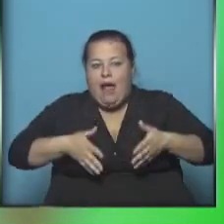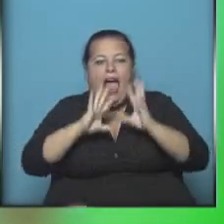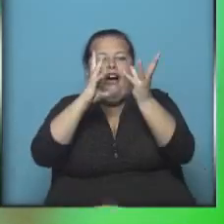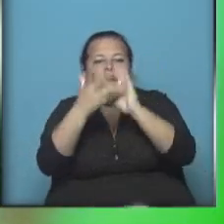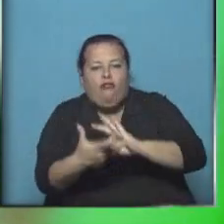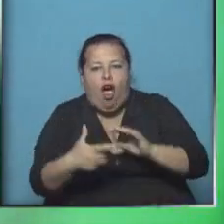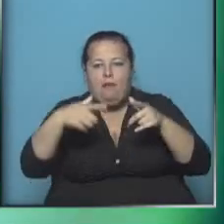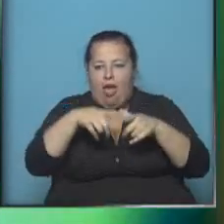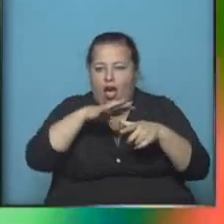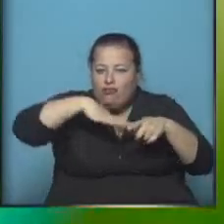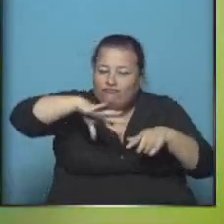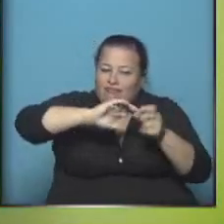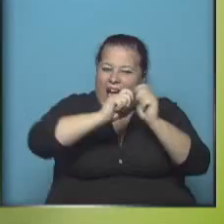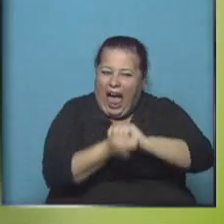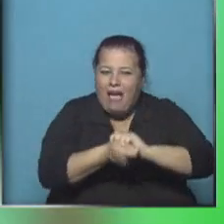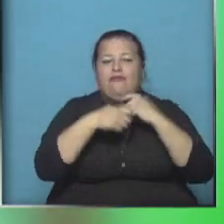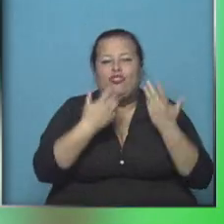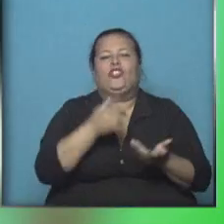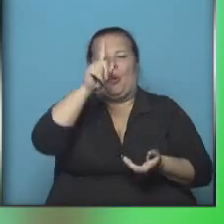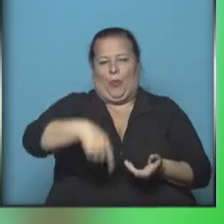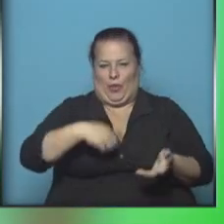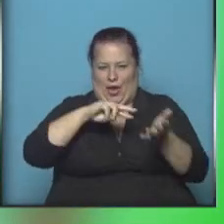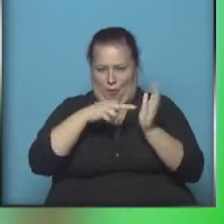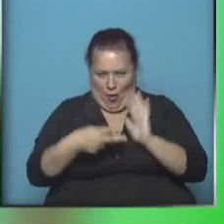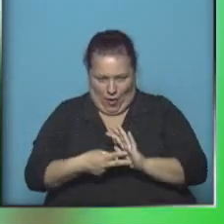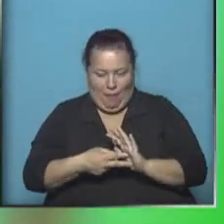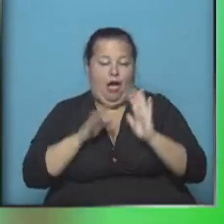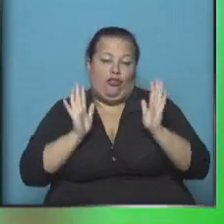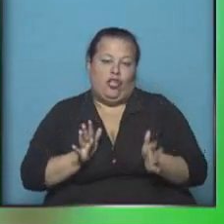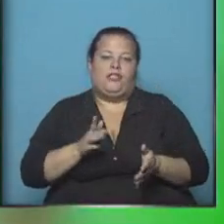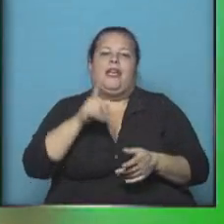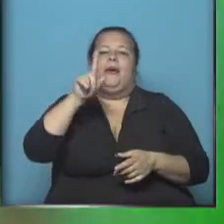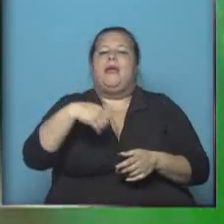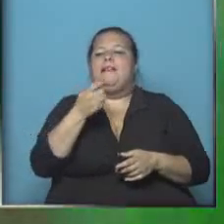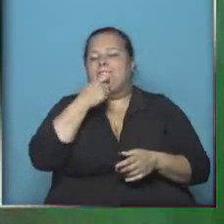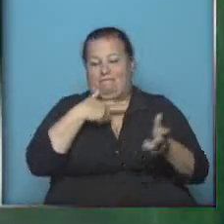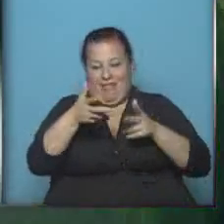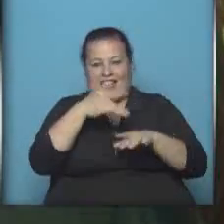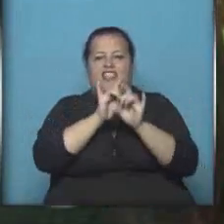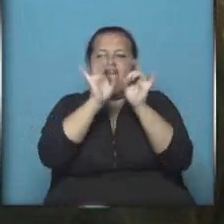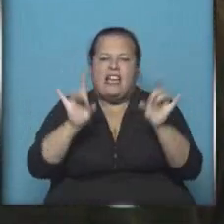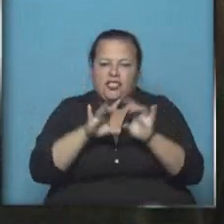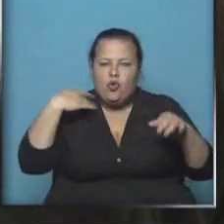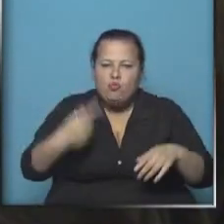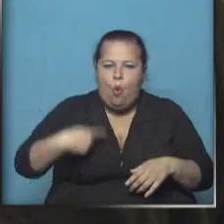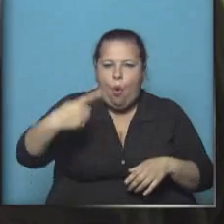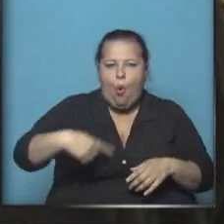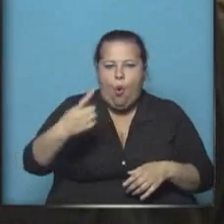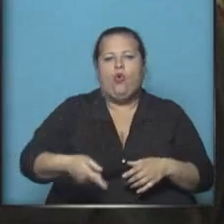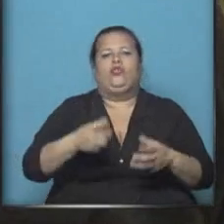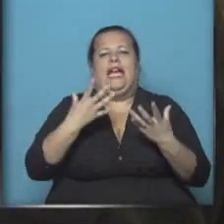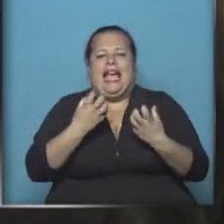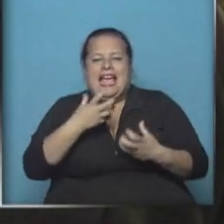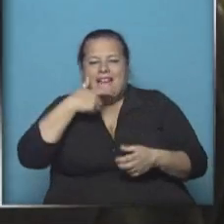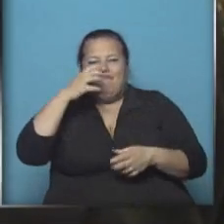en la morfología de sus genitales que también les traen este tipo de consecuencias. O sea, pasan a tener, como te decía, infecciones a repetición,